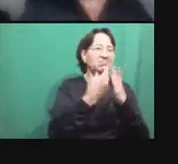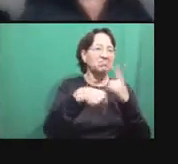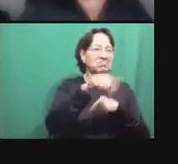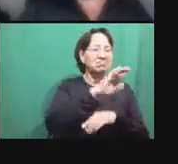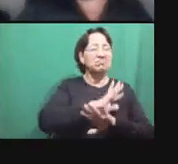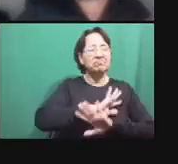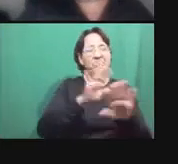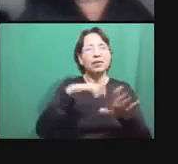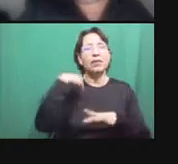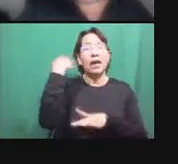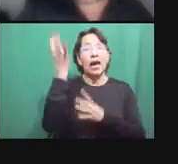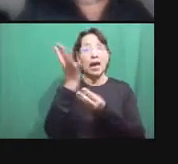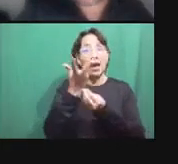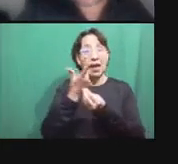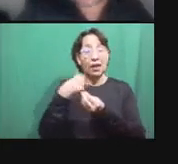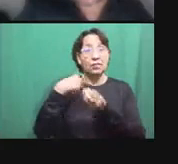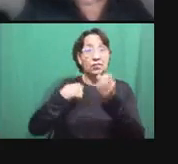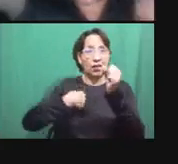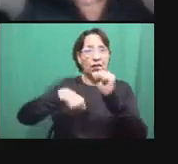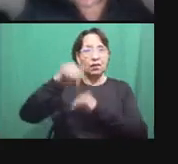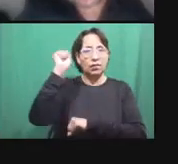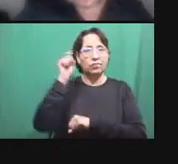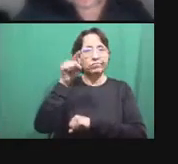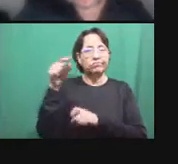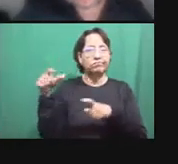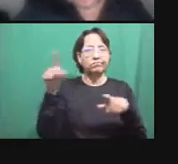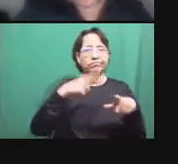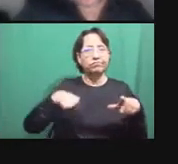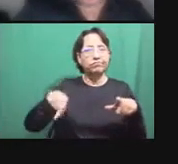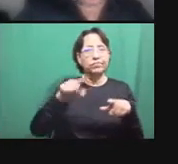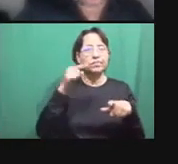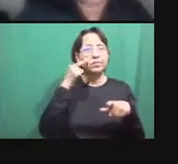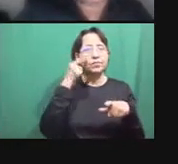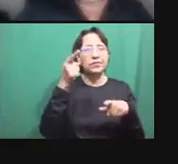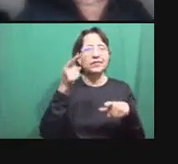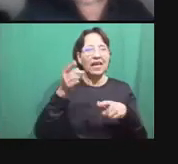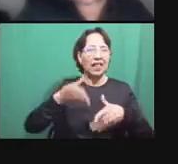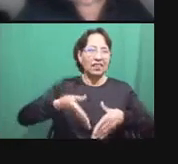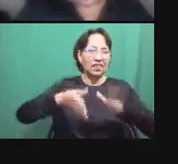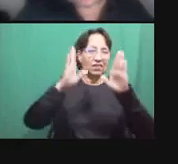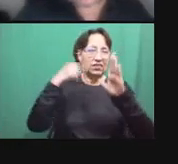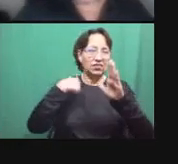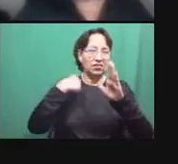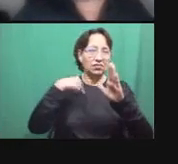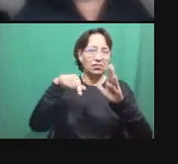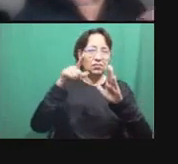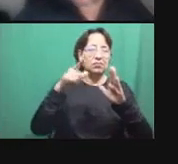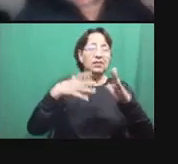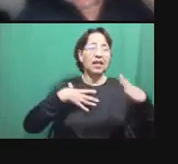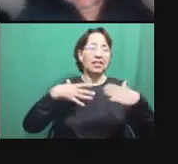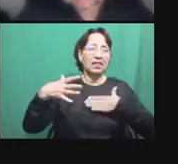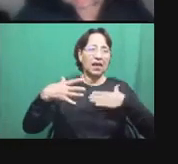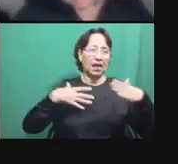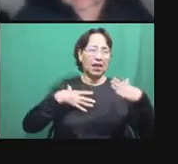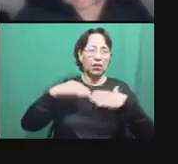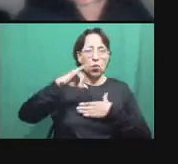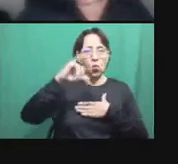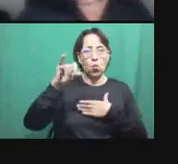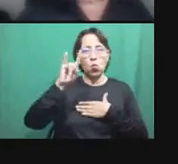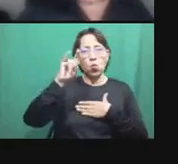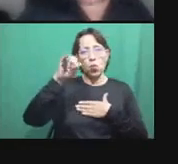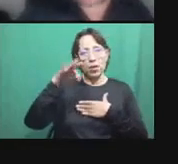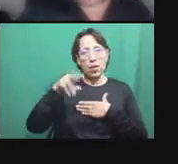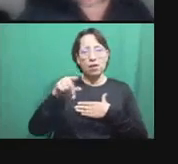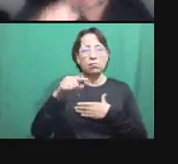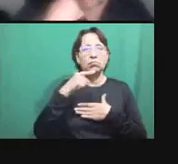cual hago la reproducción de una sección de este edificio, de este Teatro Junín, y se sitúa pues